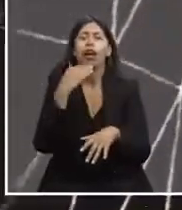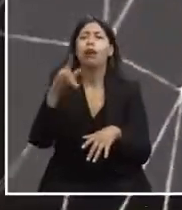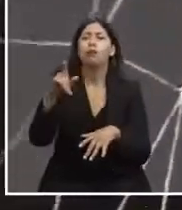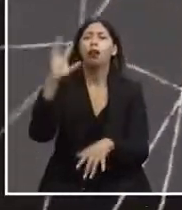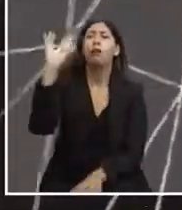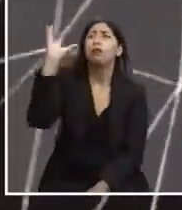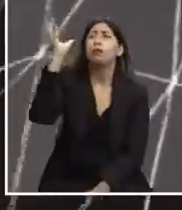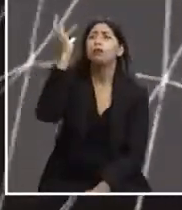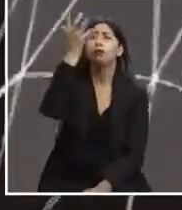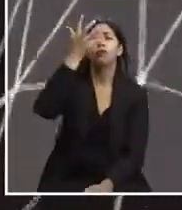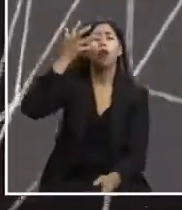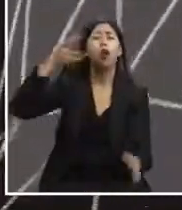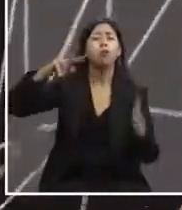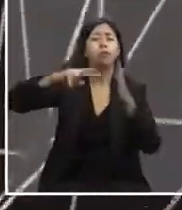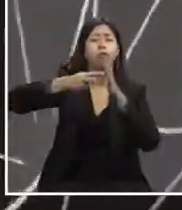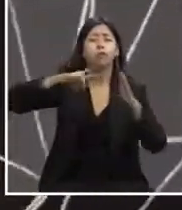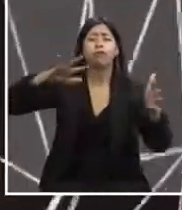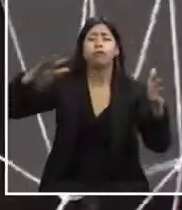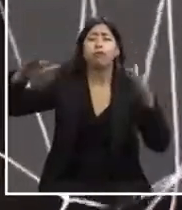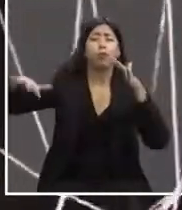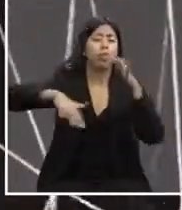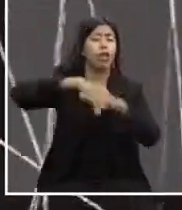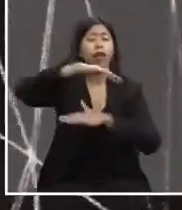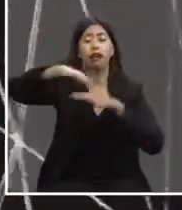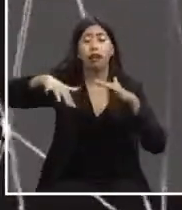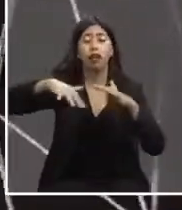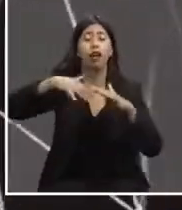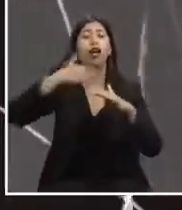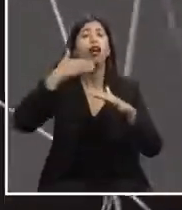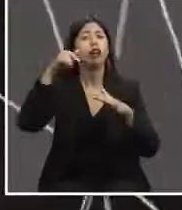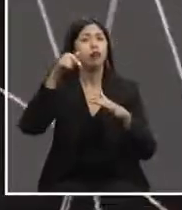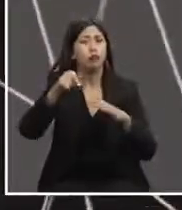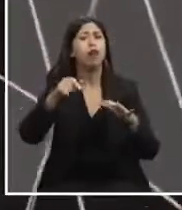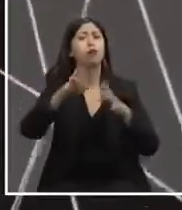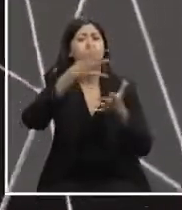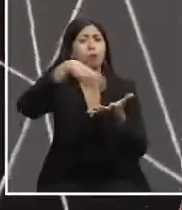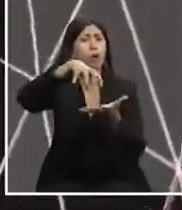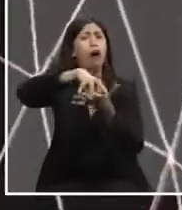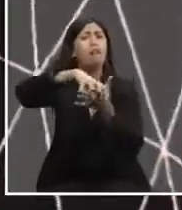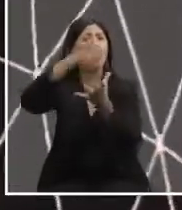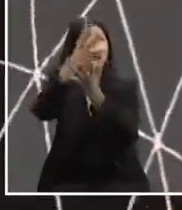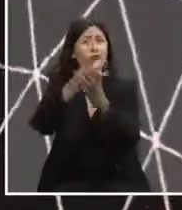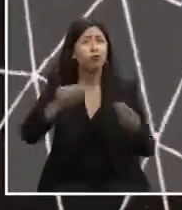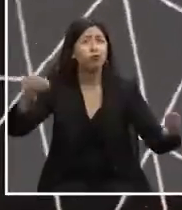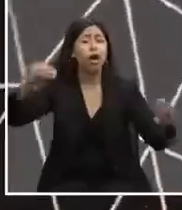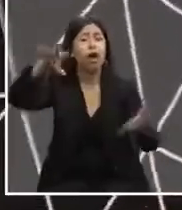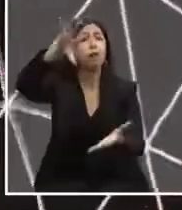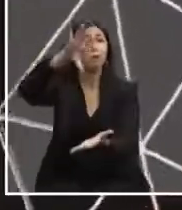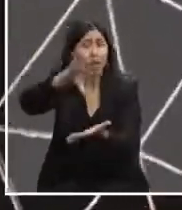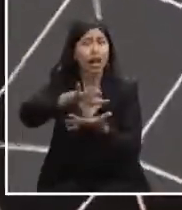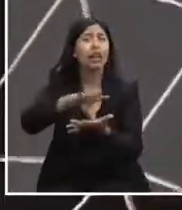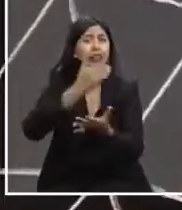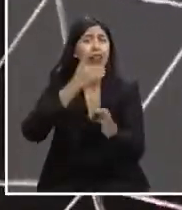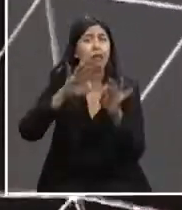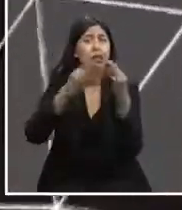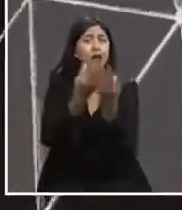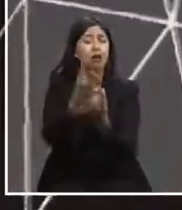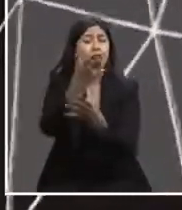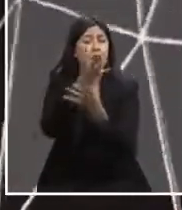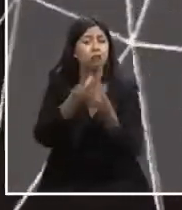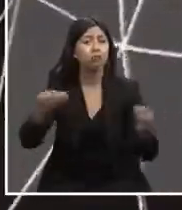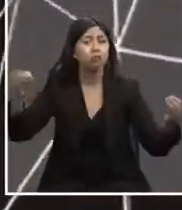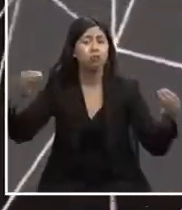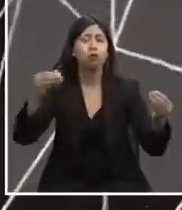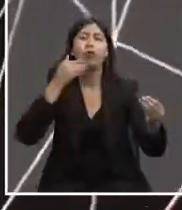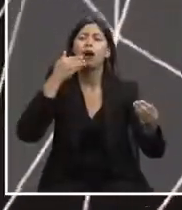a comunidades, pueblos, incluso a países completos. Guerras y conflictos políticos que pueden extenderse